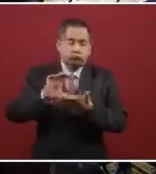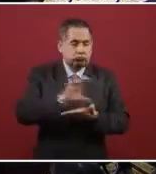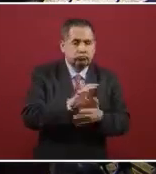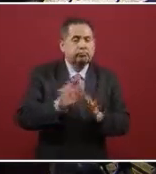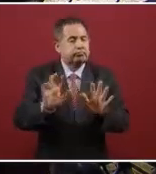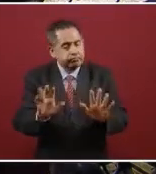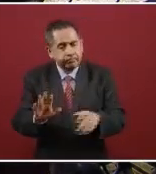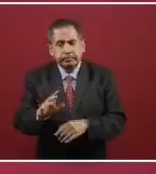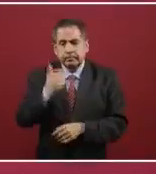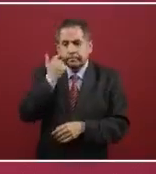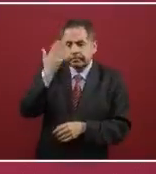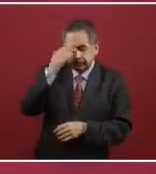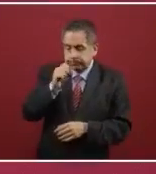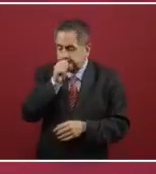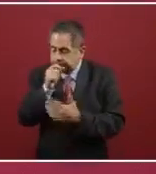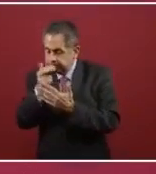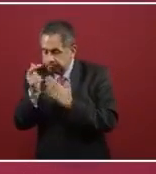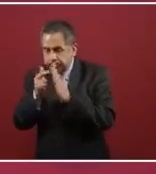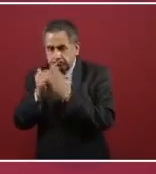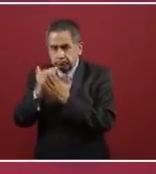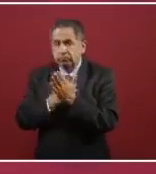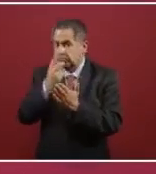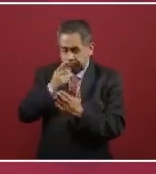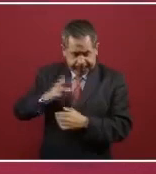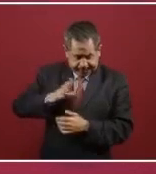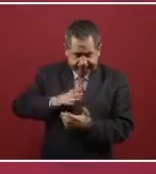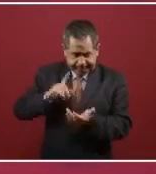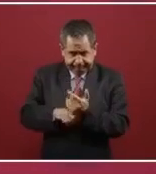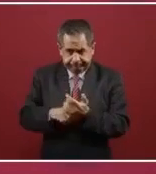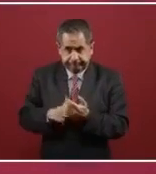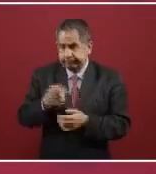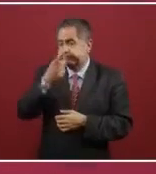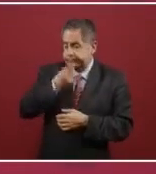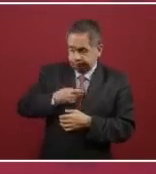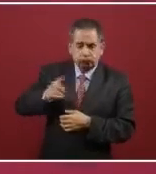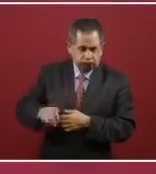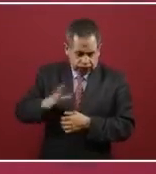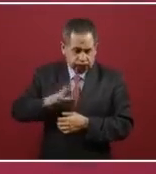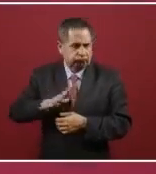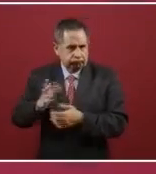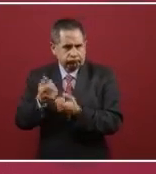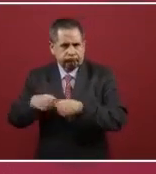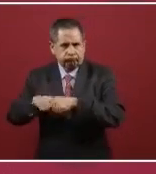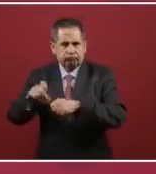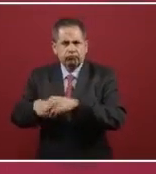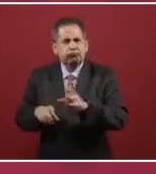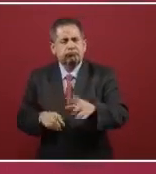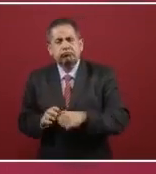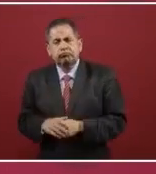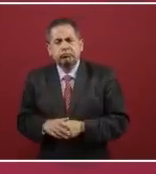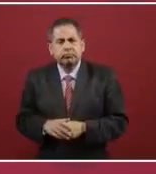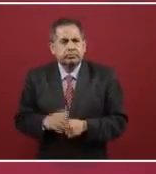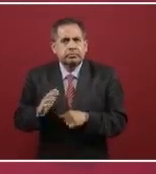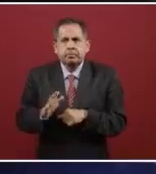que queremos ver cómo está el seguro, me dicen que sí existe, eso es lo que sí puedo adelantarle. ¿Y le dieron una explicación